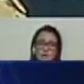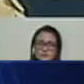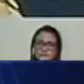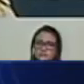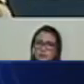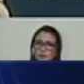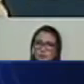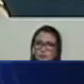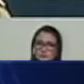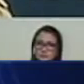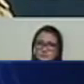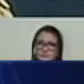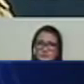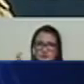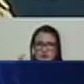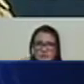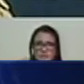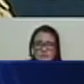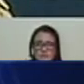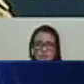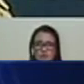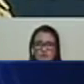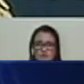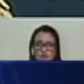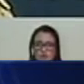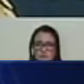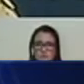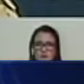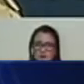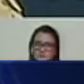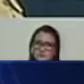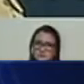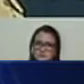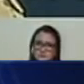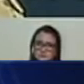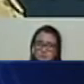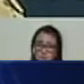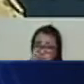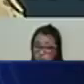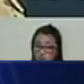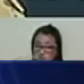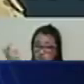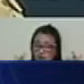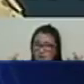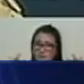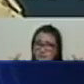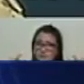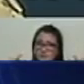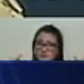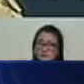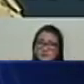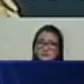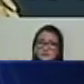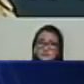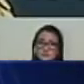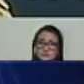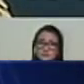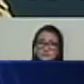No hay ninguna duda de que el chavismo no solamente ha recuperado la mayoría, sino que esa mayoría cada día se incrementa